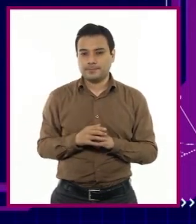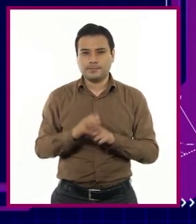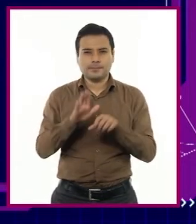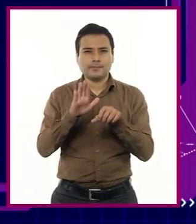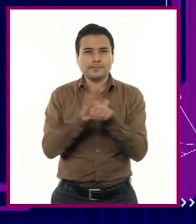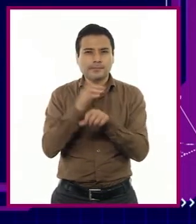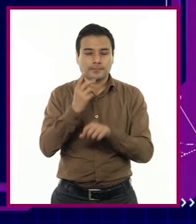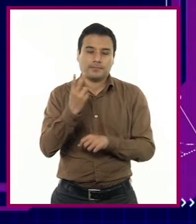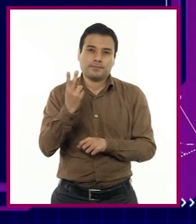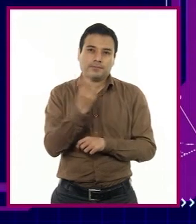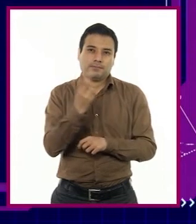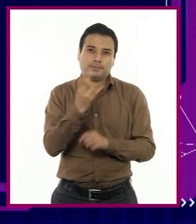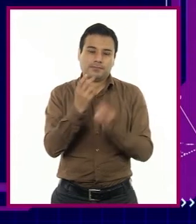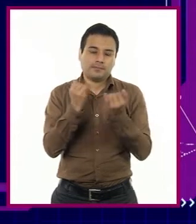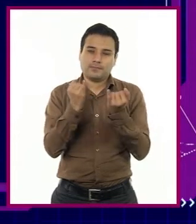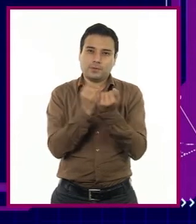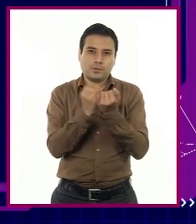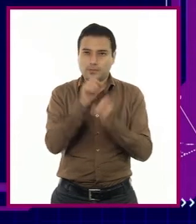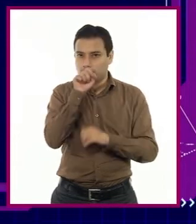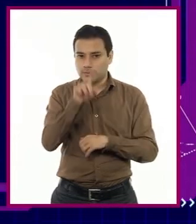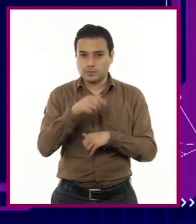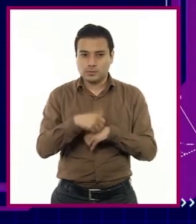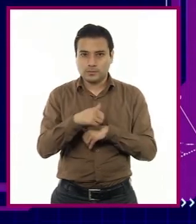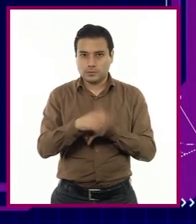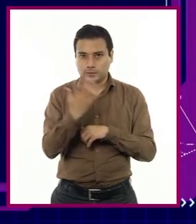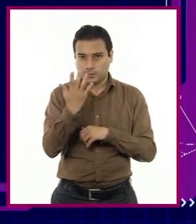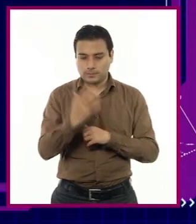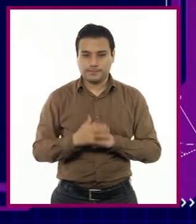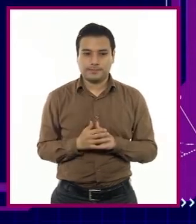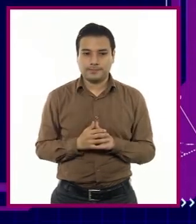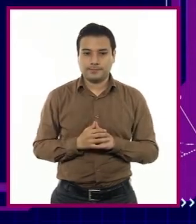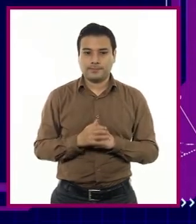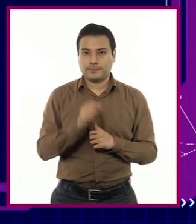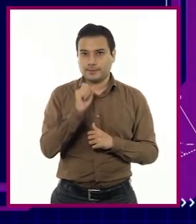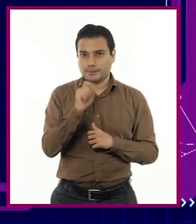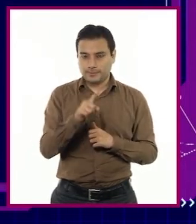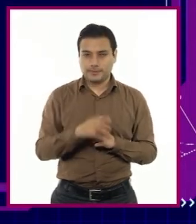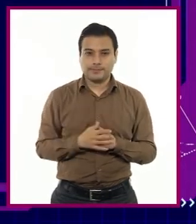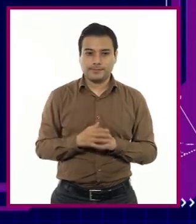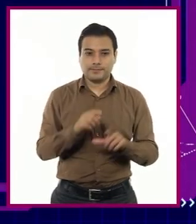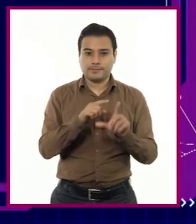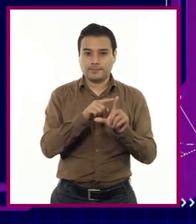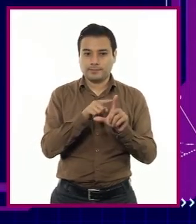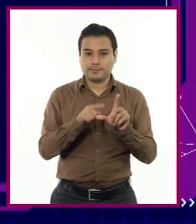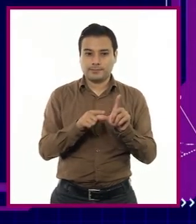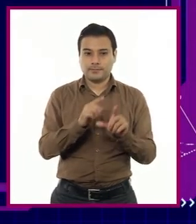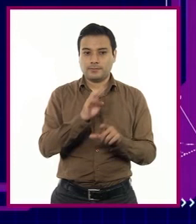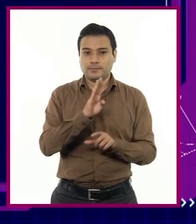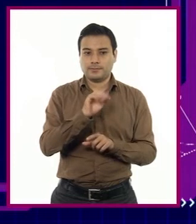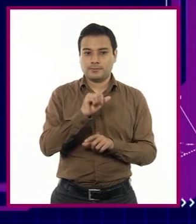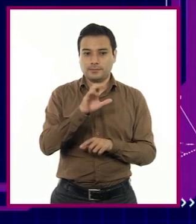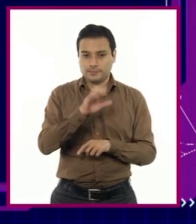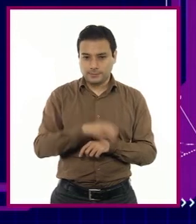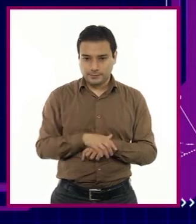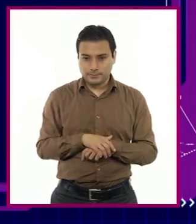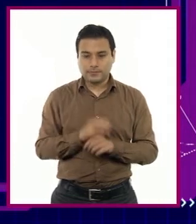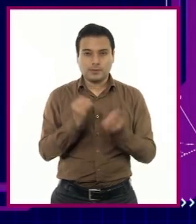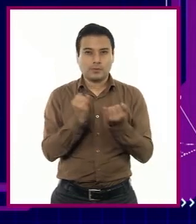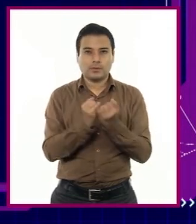lados correspondientes y miden lo mismo. Lo mismo ocurre con el ángulo BAC y el